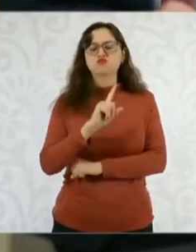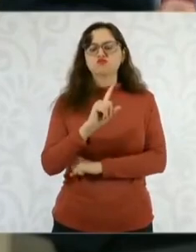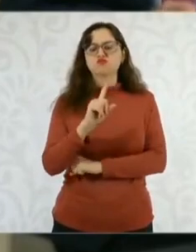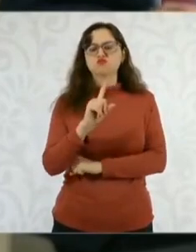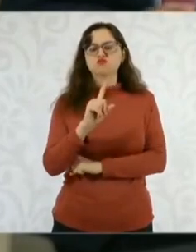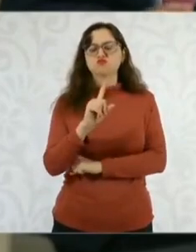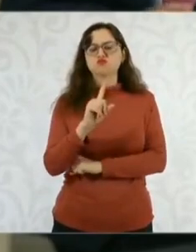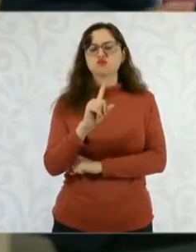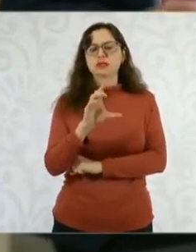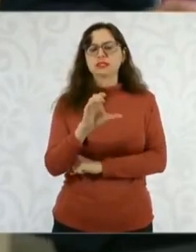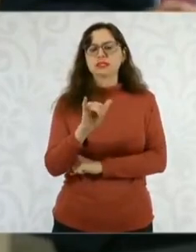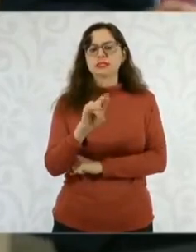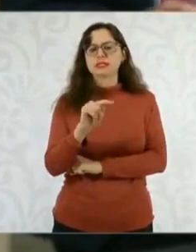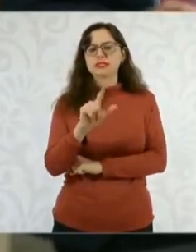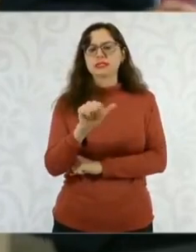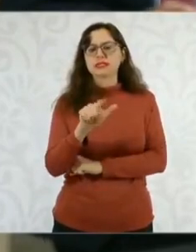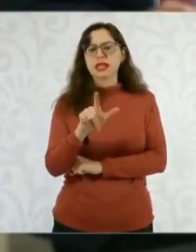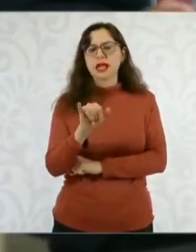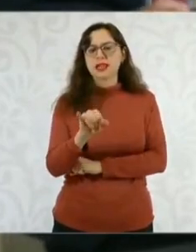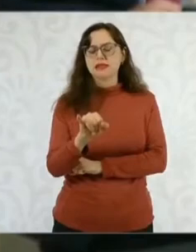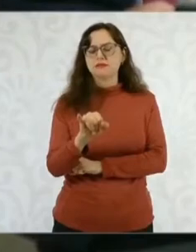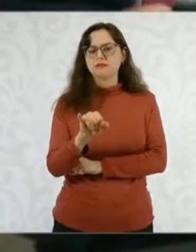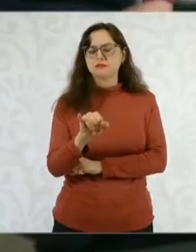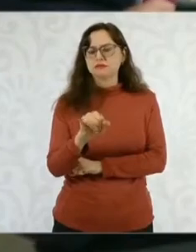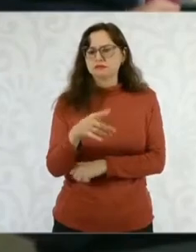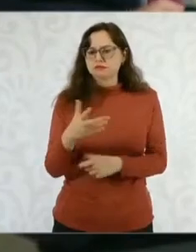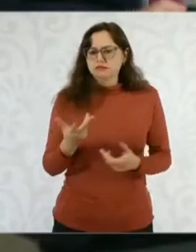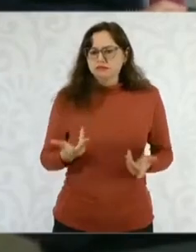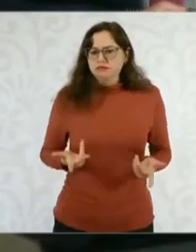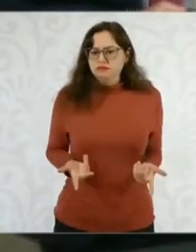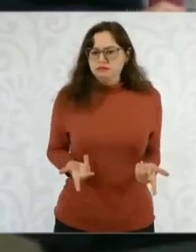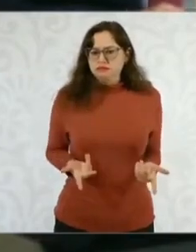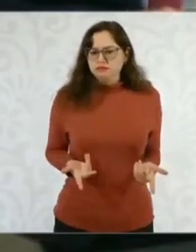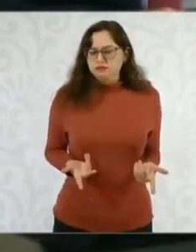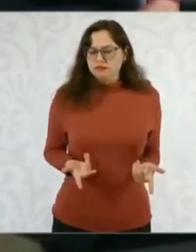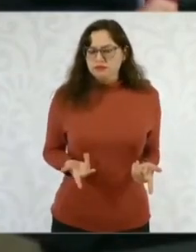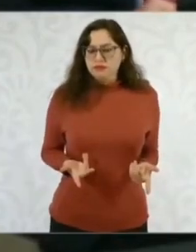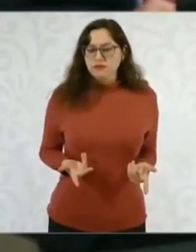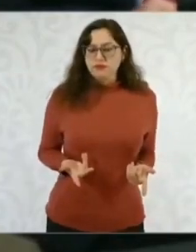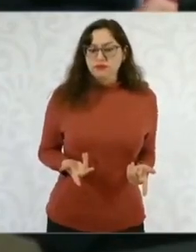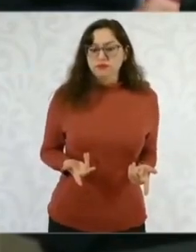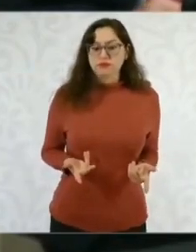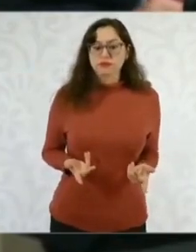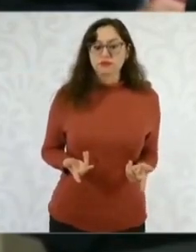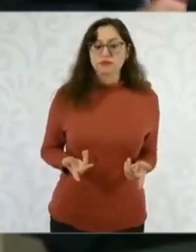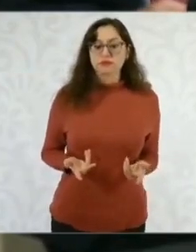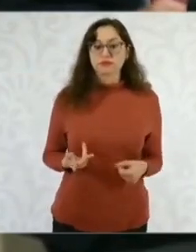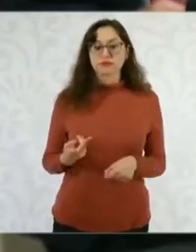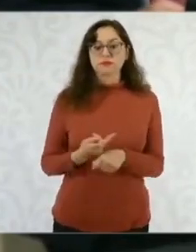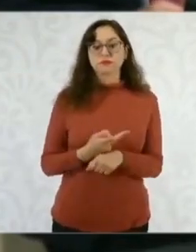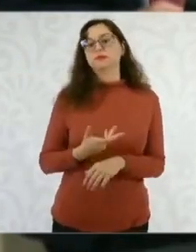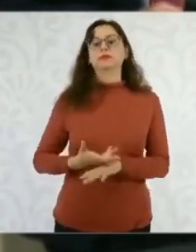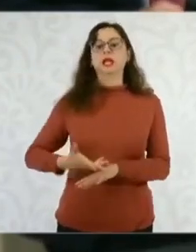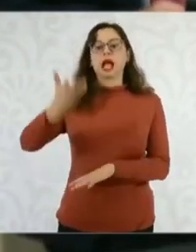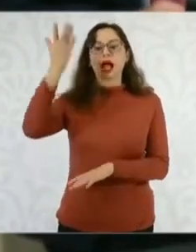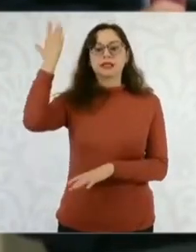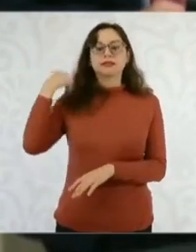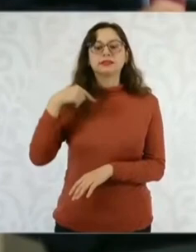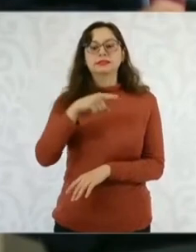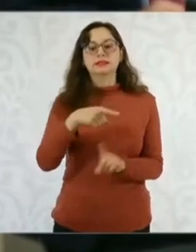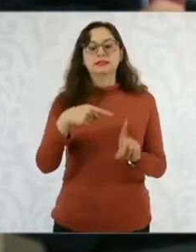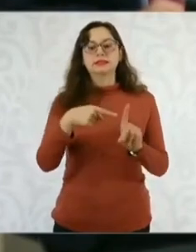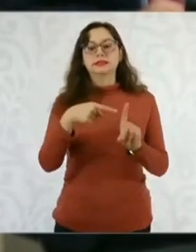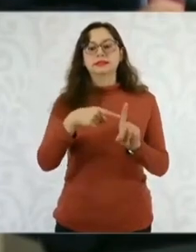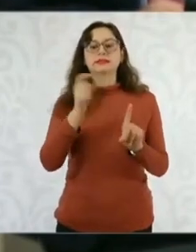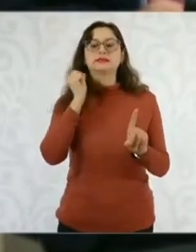Citlali. Esto ya no se había dado, porque bueno, pues el tema fue senadora, ahora tiene un cargo que